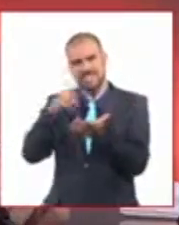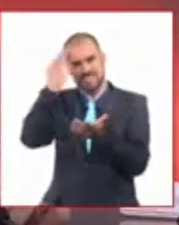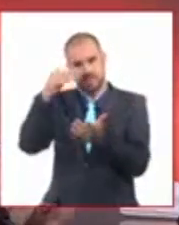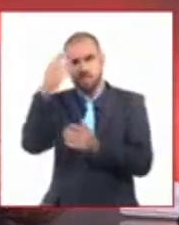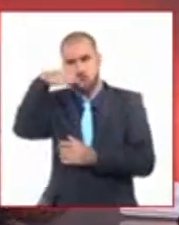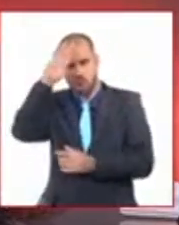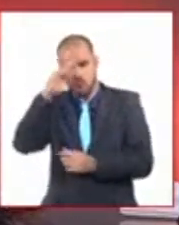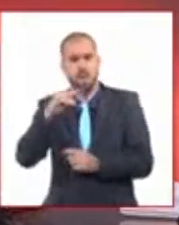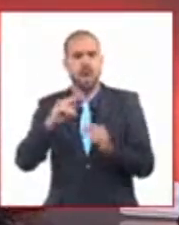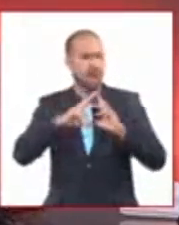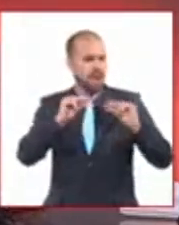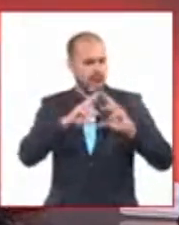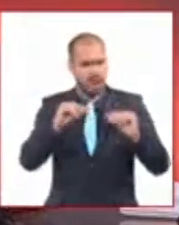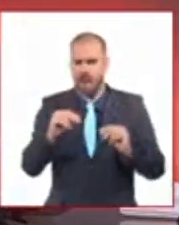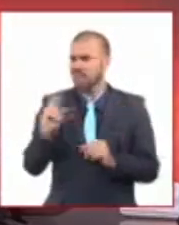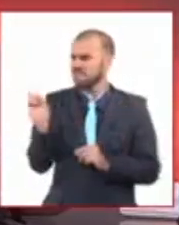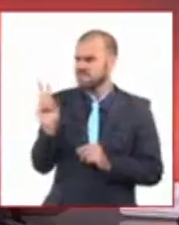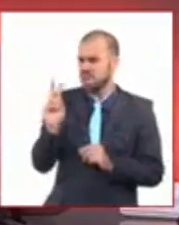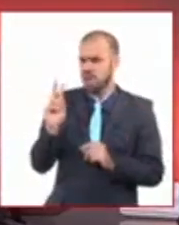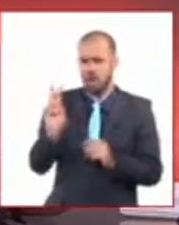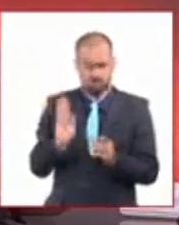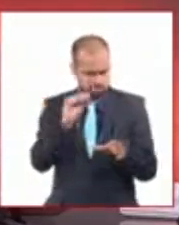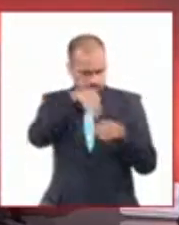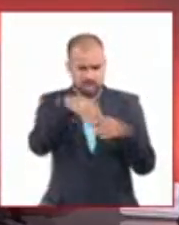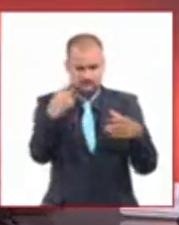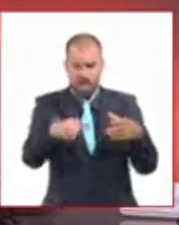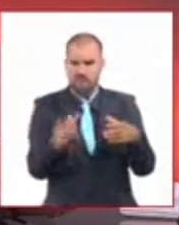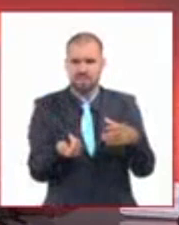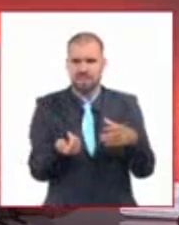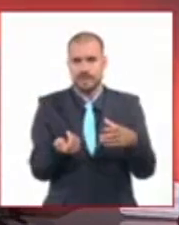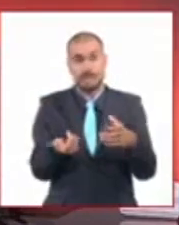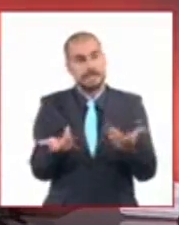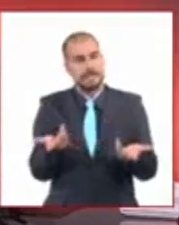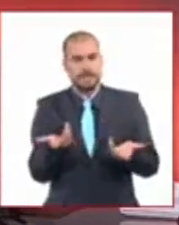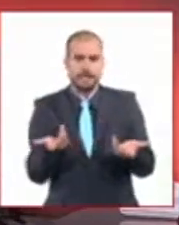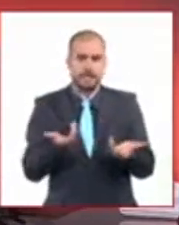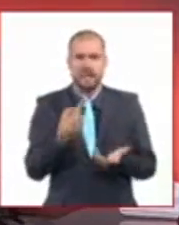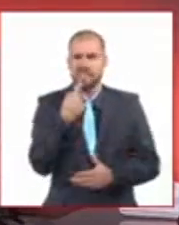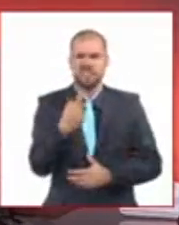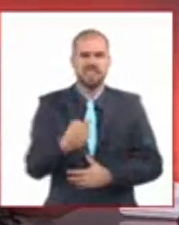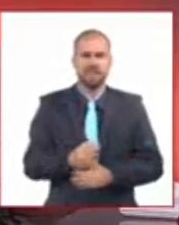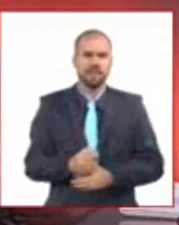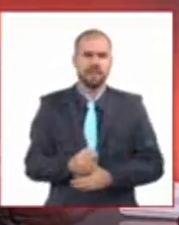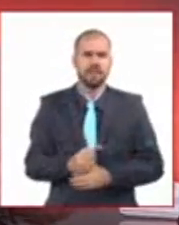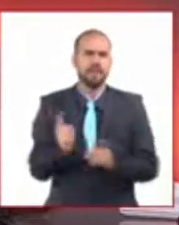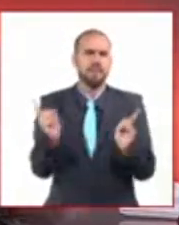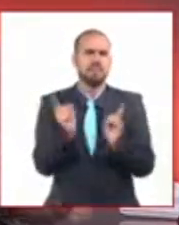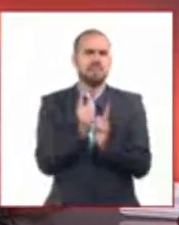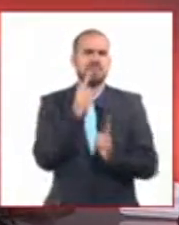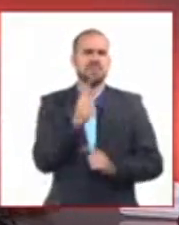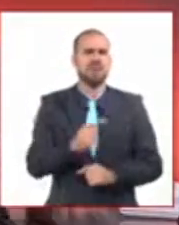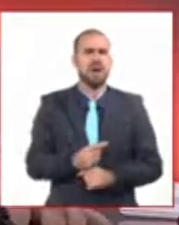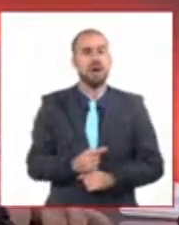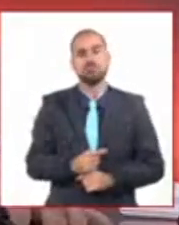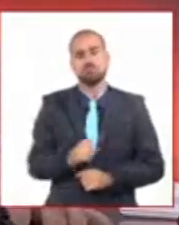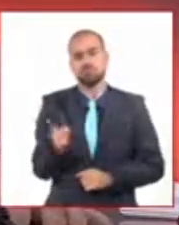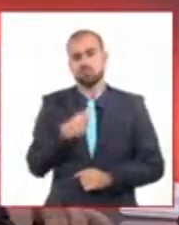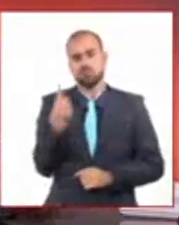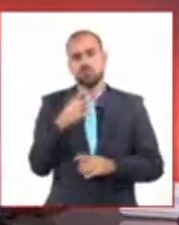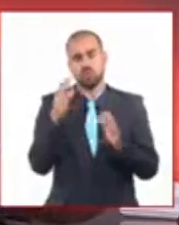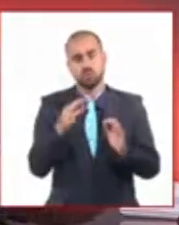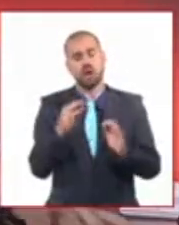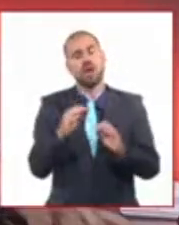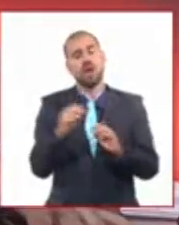pero acto seguido con una mirada triste lo que decía era sencillamente estamos asistiendo a un foro de la a civil